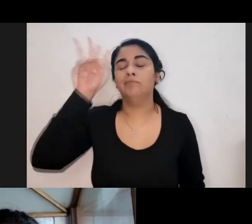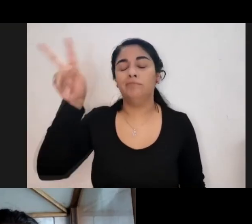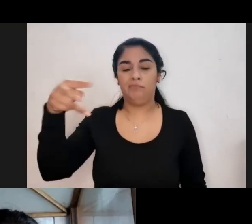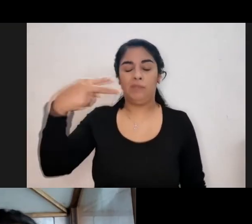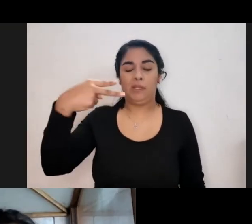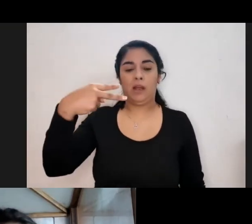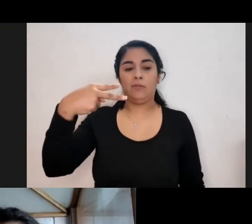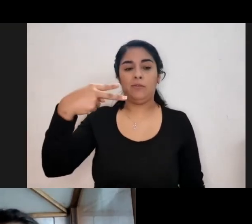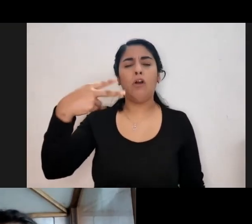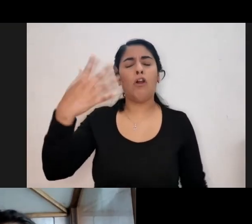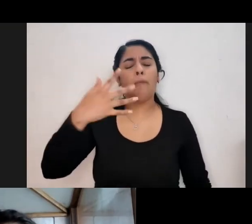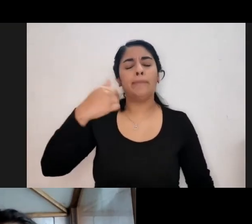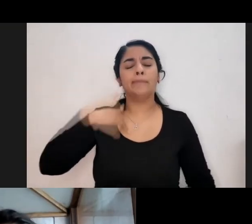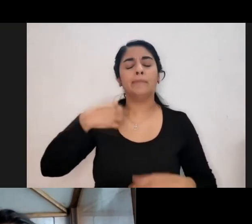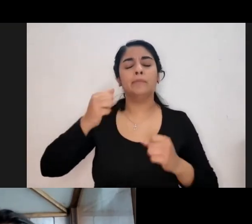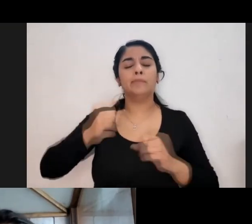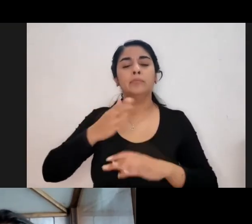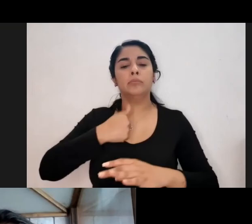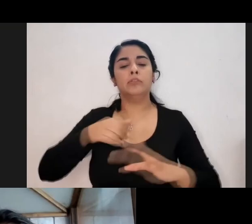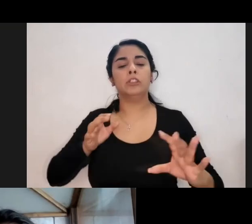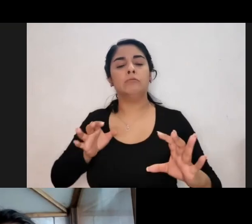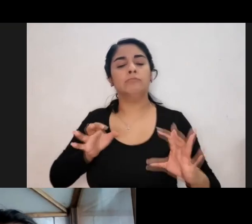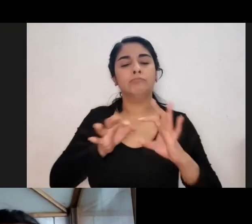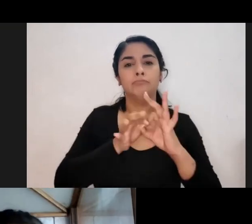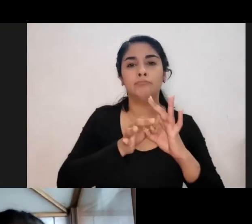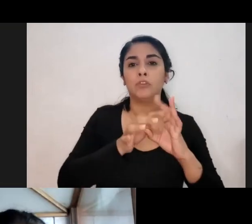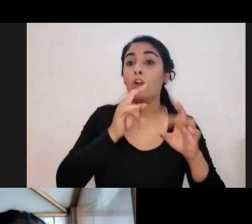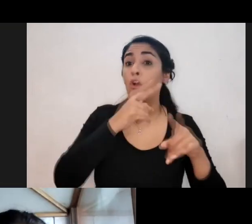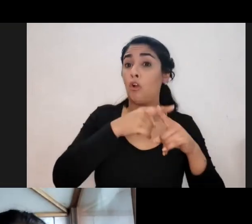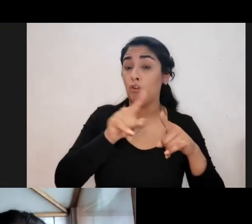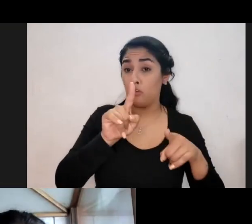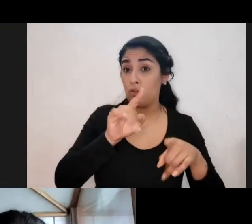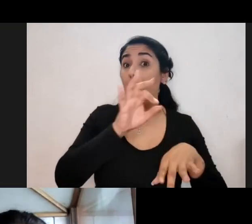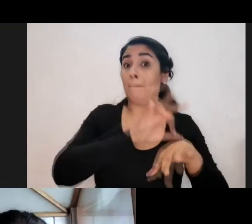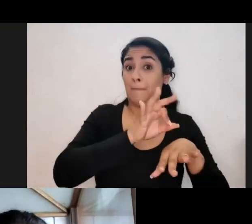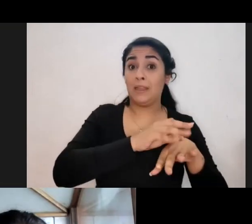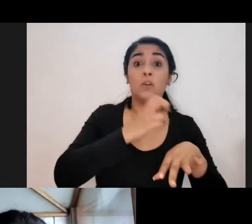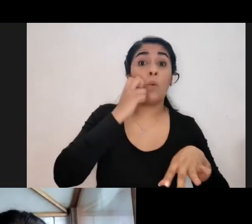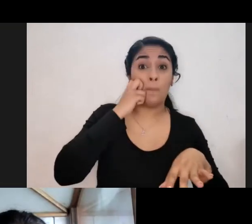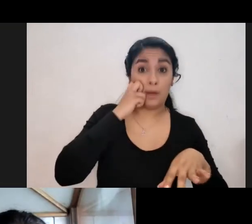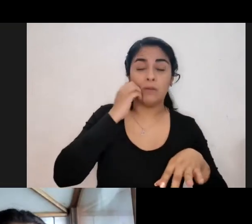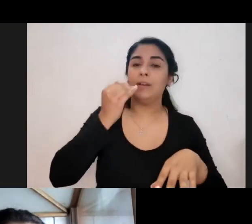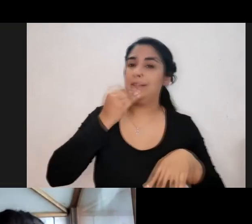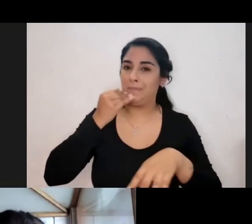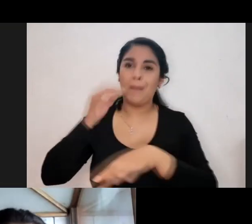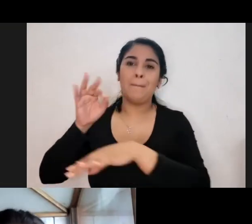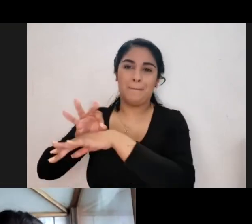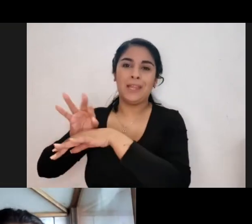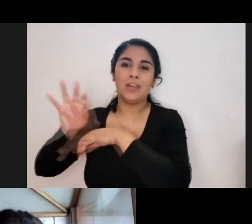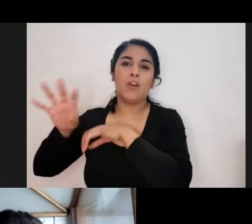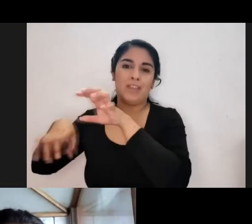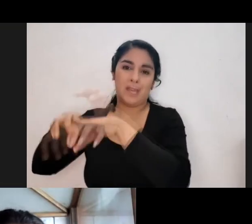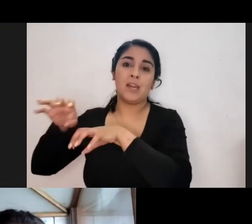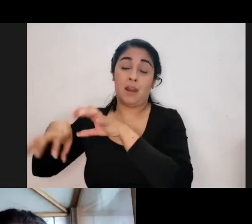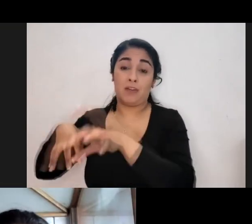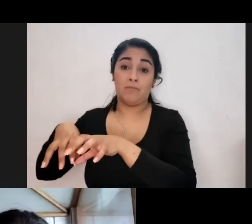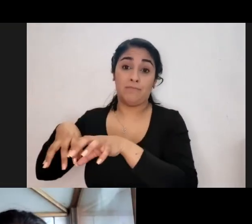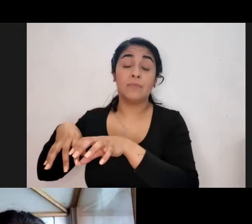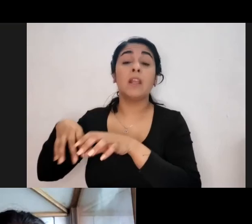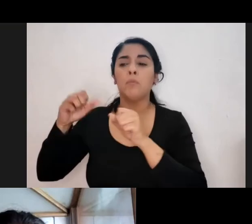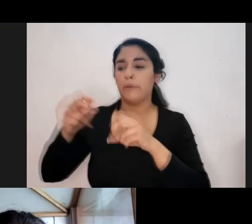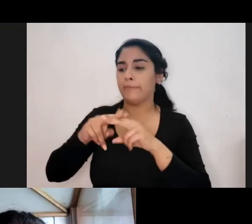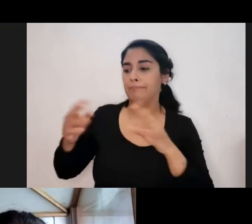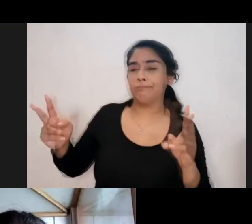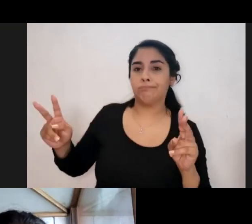estas conexiones con otros médicos, médicos humanos y médicos veterinarios, ¿sí? Y poder hacer este concepto de